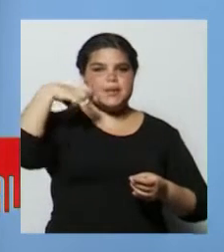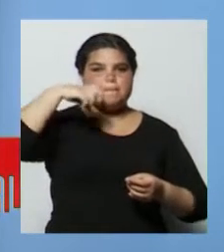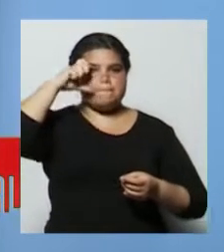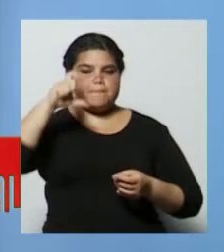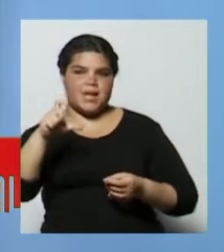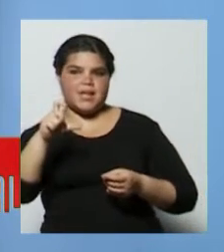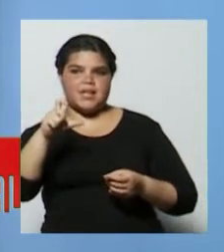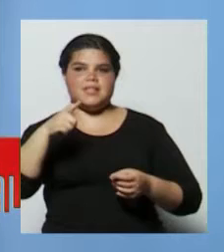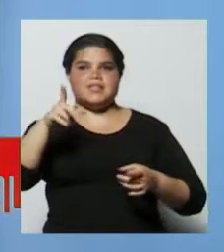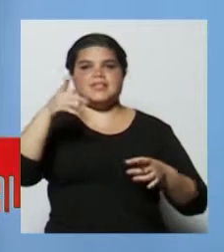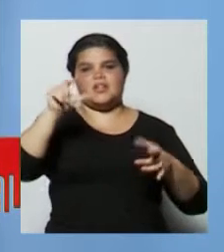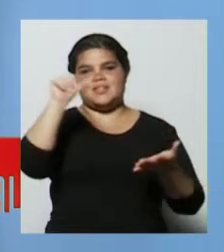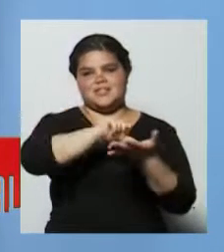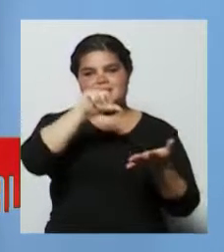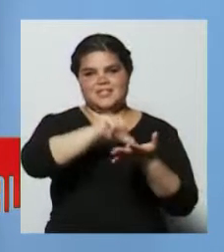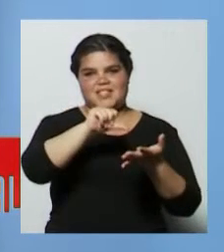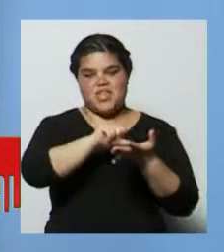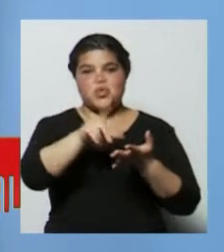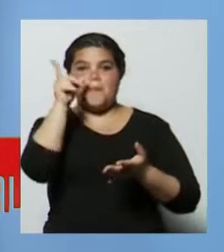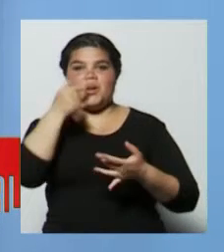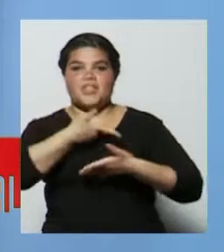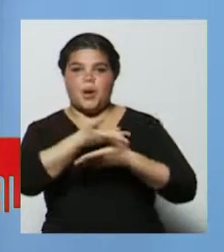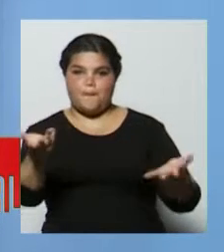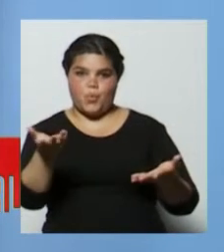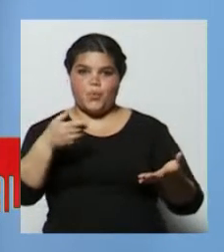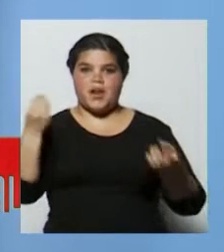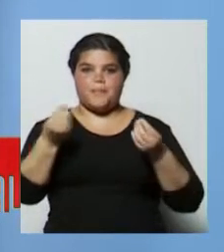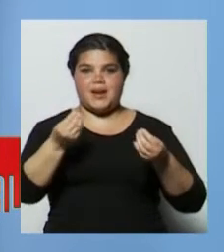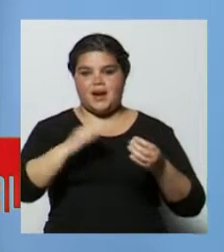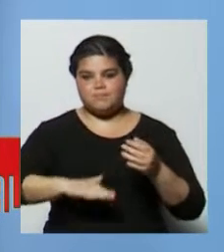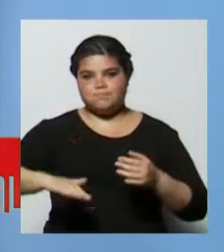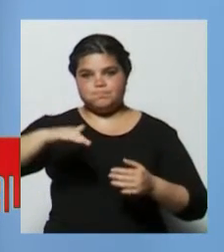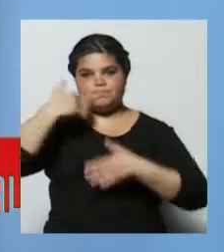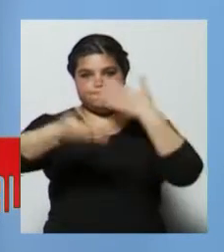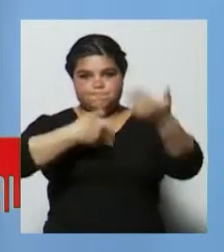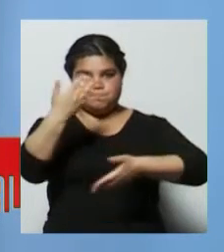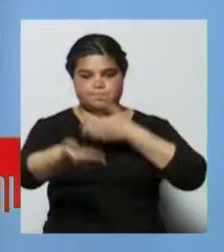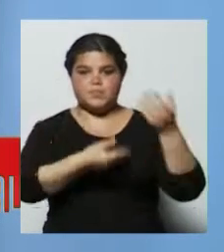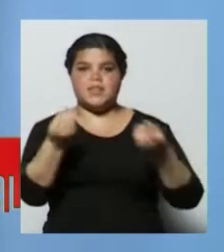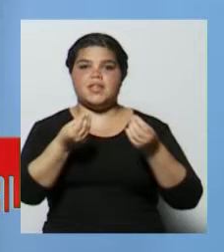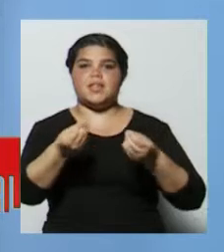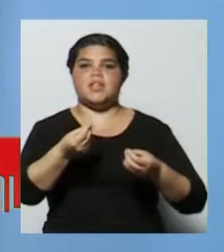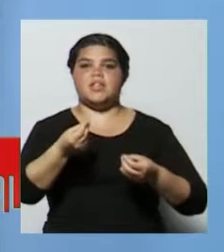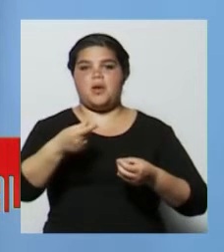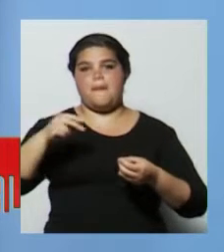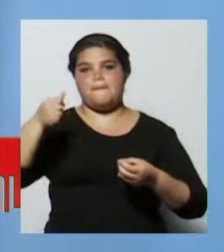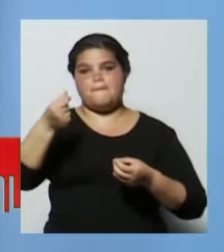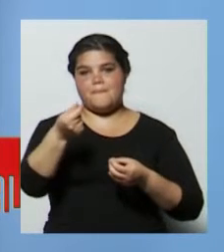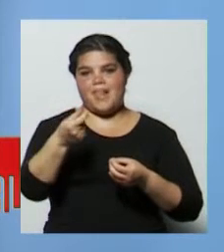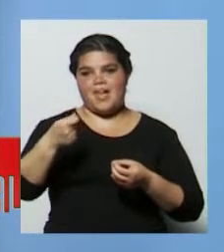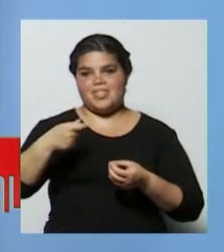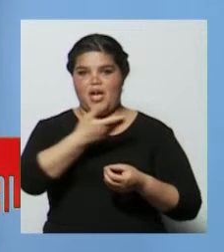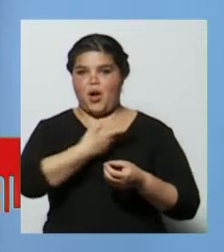de Implementación de Políticas Públicas para la Equidad y el Crecimiento. Realizó un informe que tiene que ver sobre los subsidios en relación al